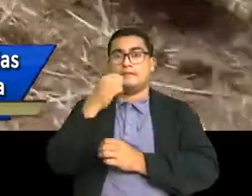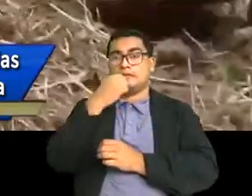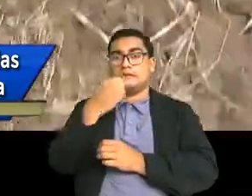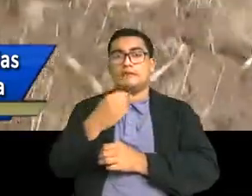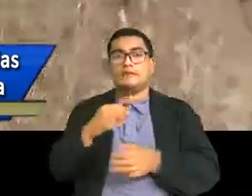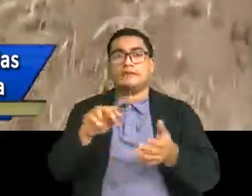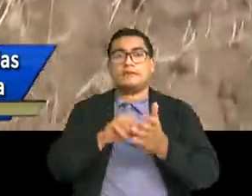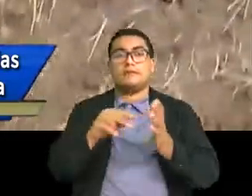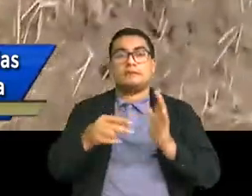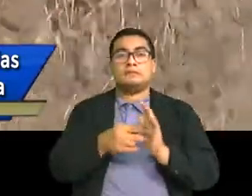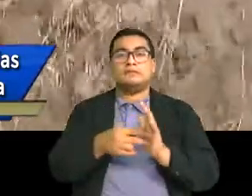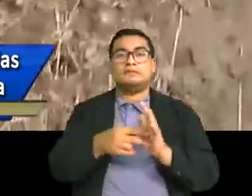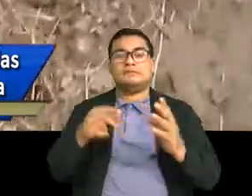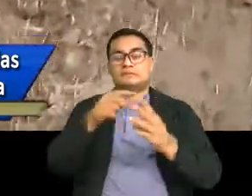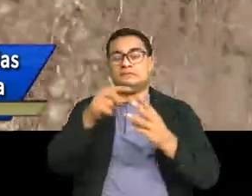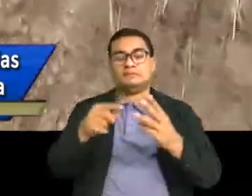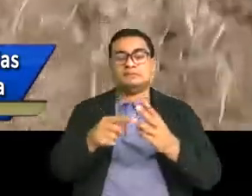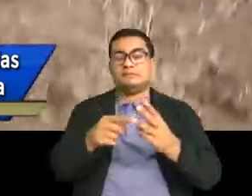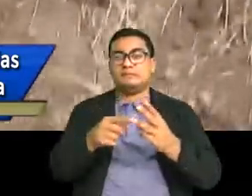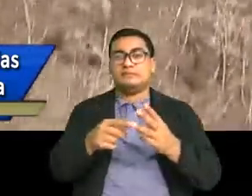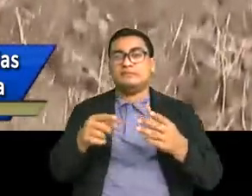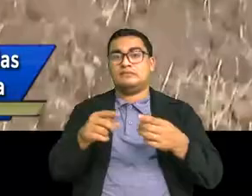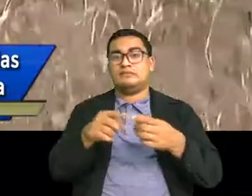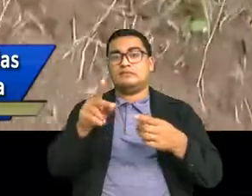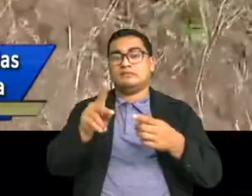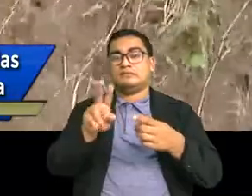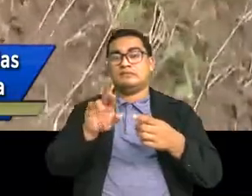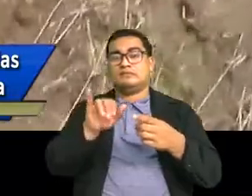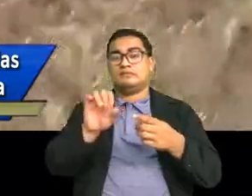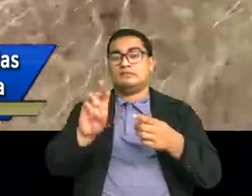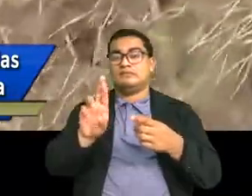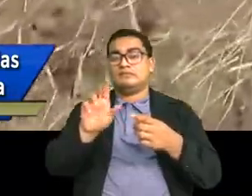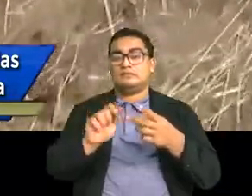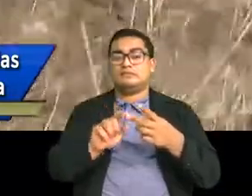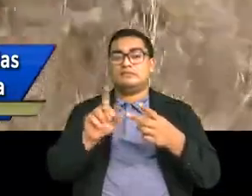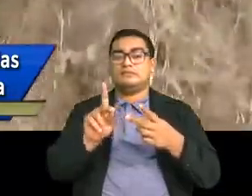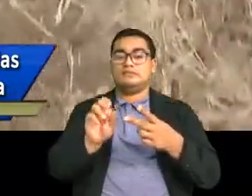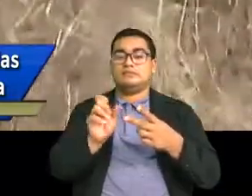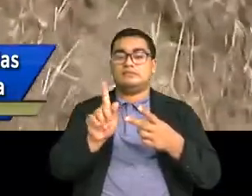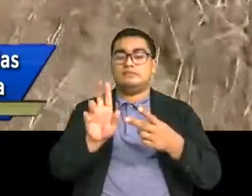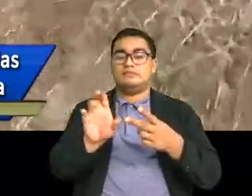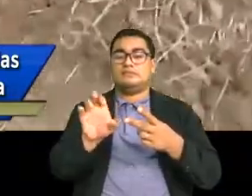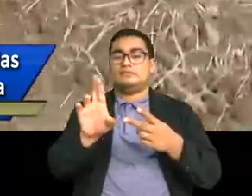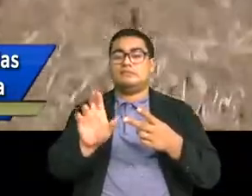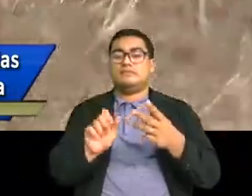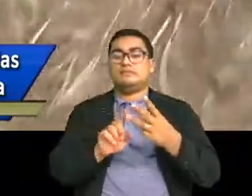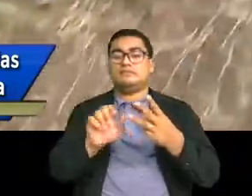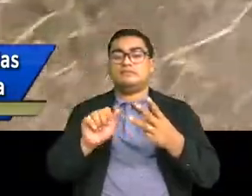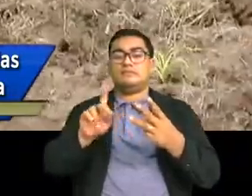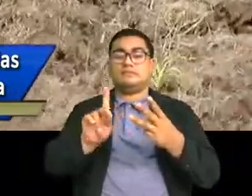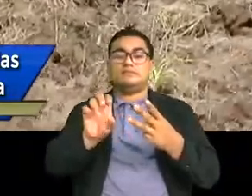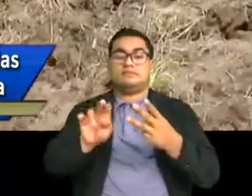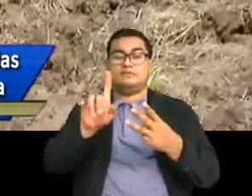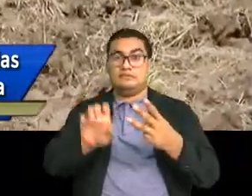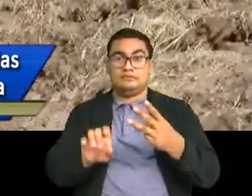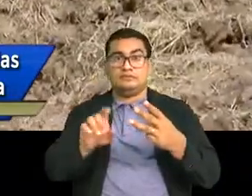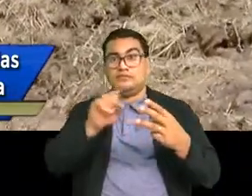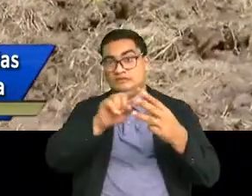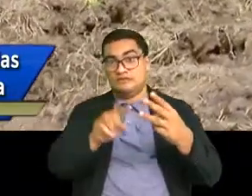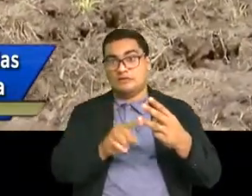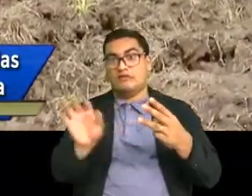son los tres épocas de siembra primera postrera y apante pero también la diversificación se da con cultivos